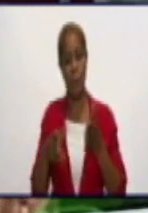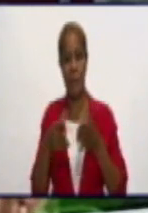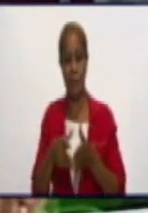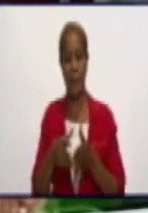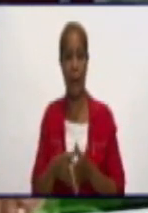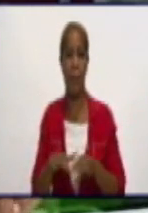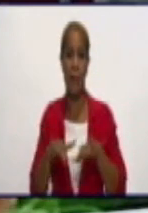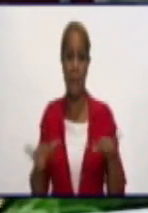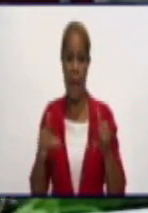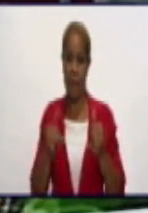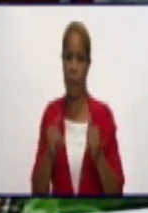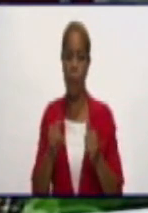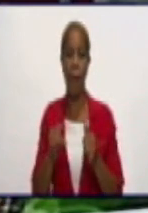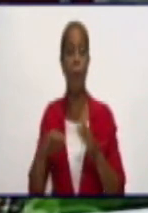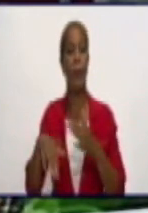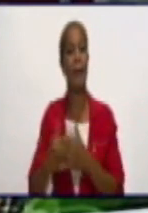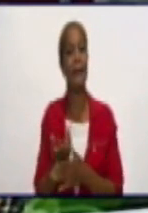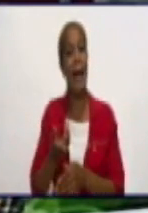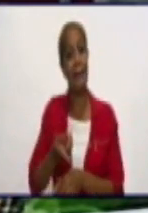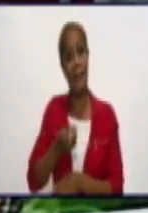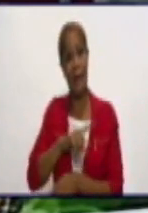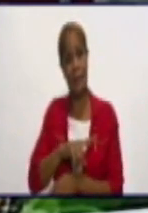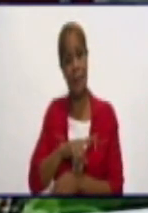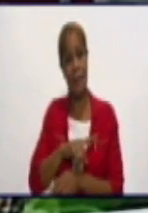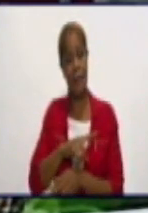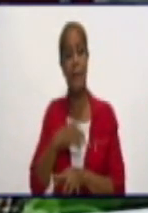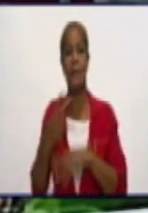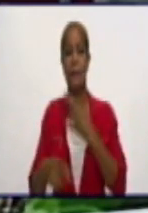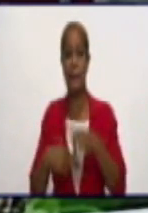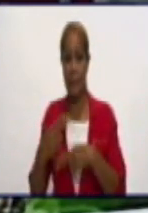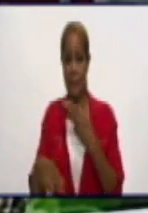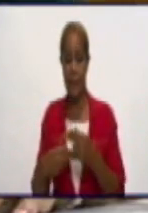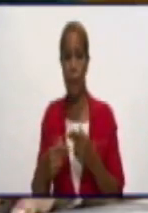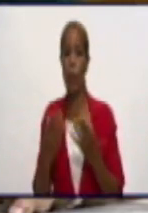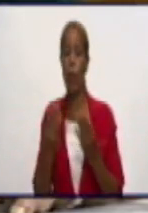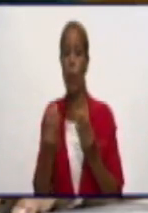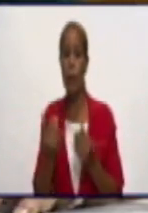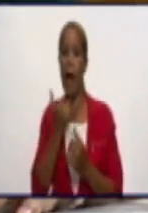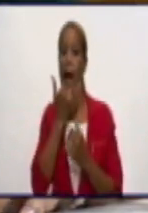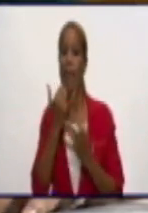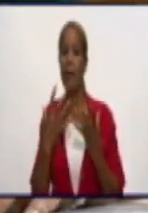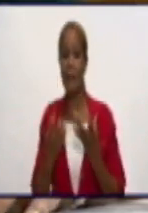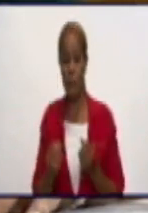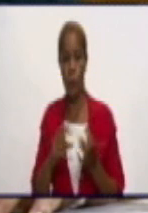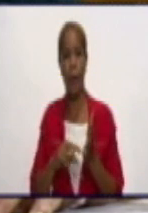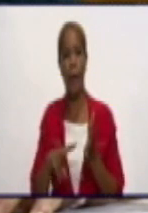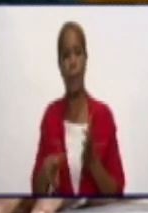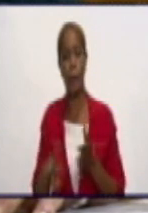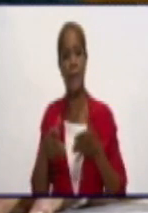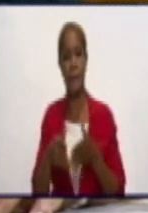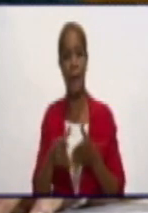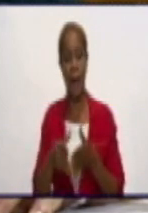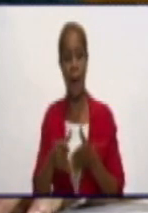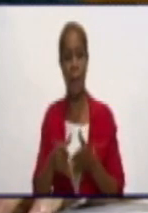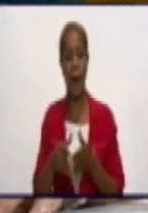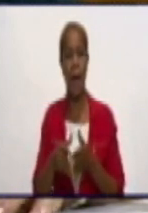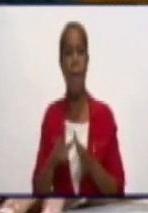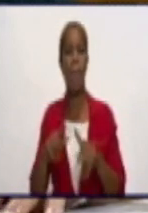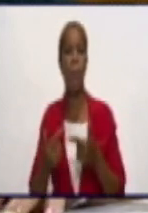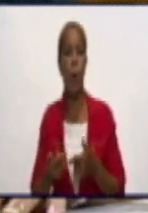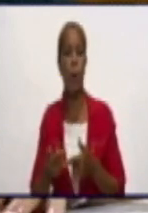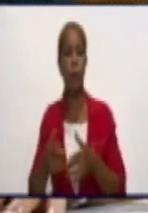adelantábamos, Solís, que en la jornada anterior se produjeron varias afectaciones al servicio eléctrico en la provincia, fundamentalmente relacionadas a una tormenta